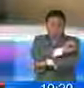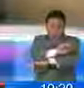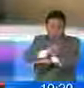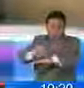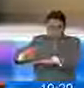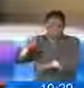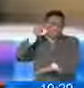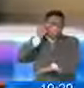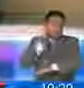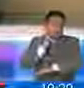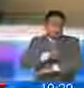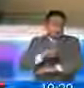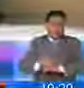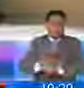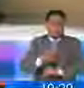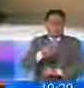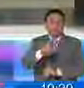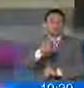Simón Bolívar y la Ruta Viva.